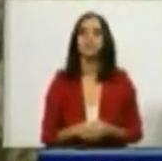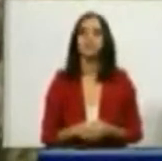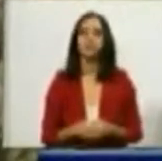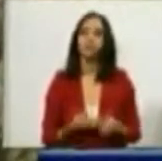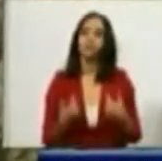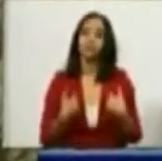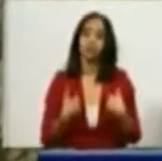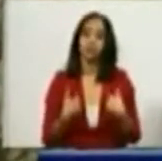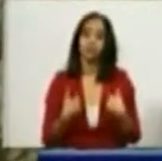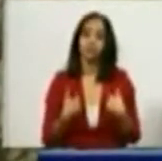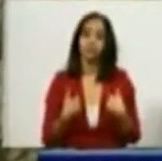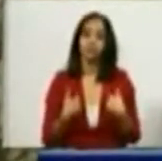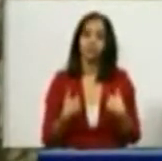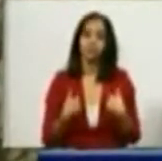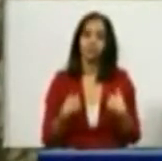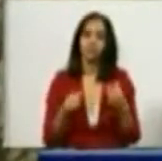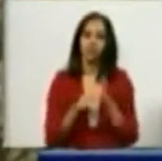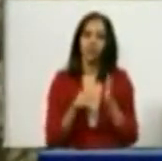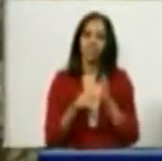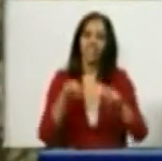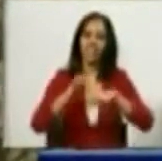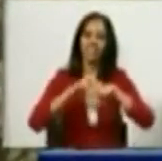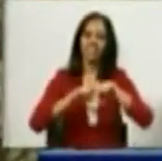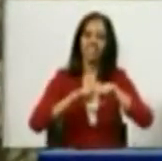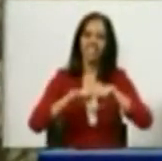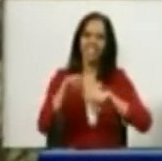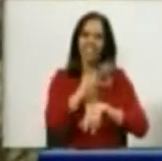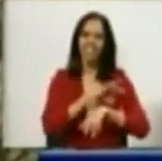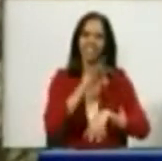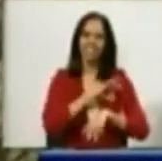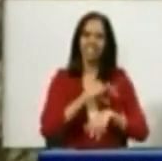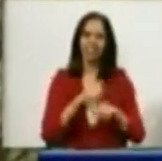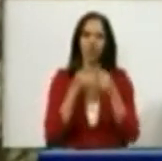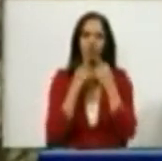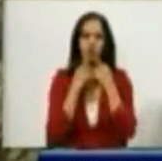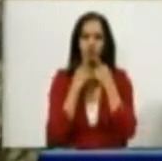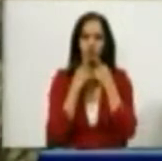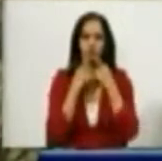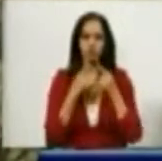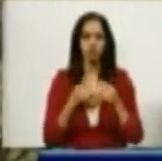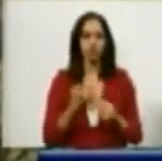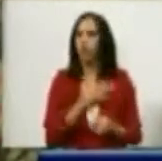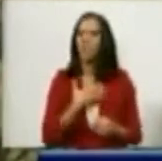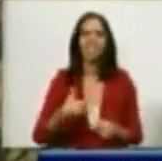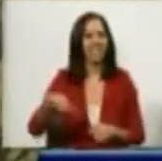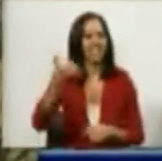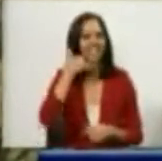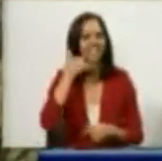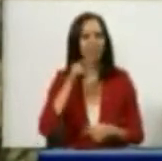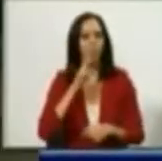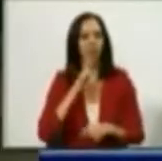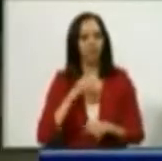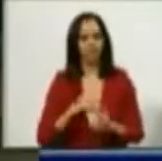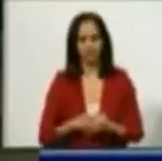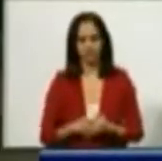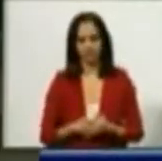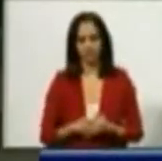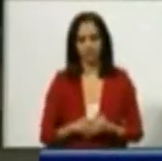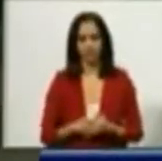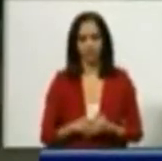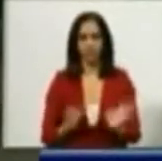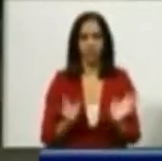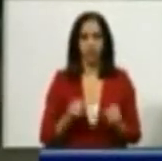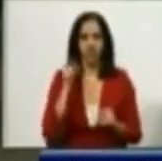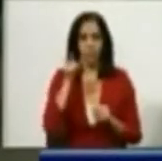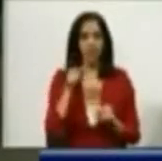yo no estaba la Silla puse allá la señora angelillo porque no me quiere contestar el teléfono no